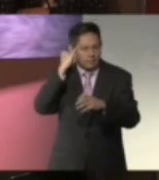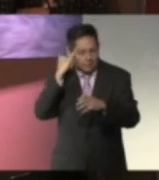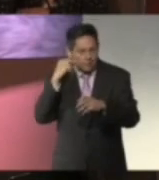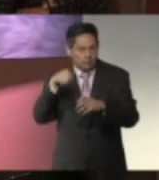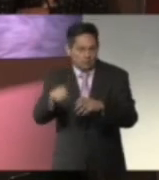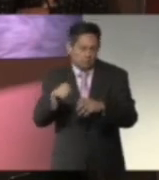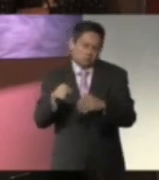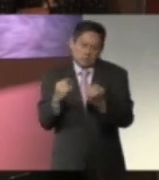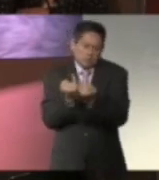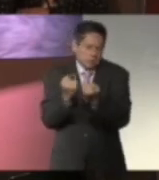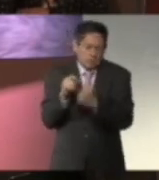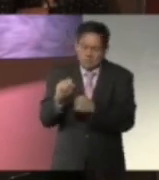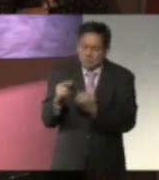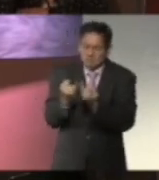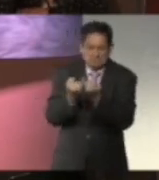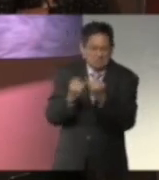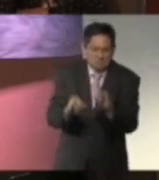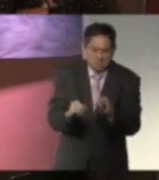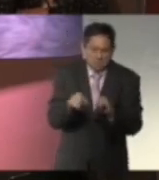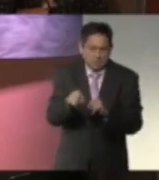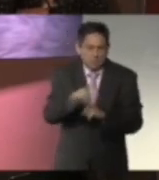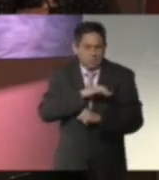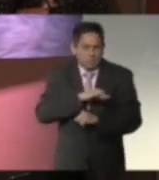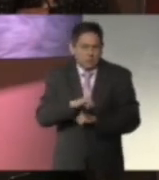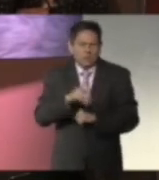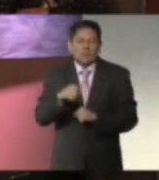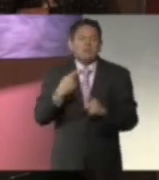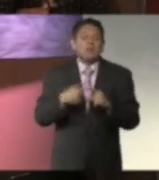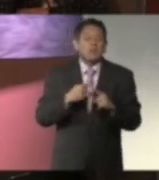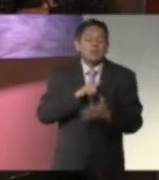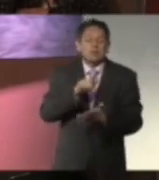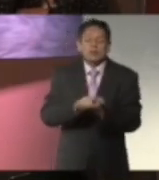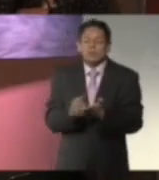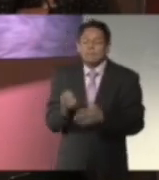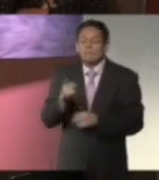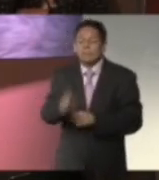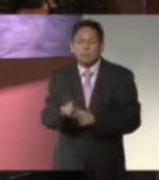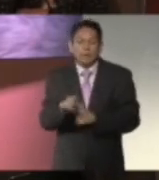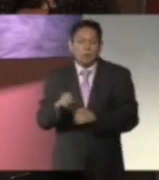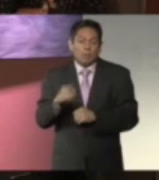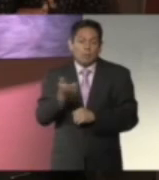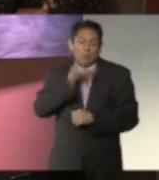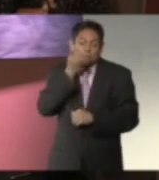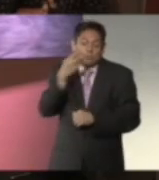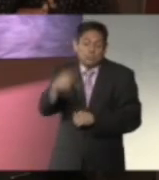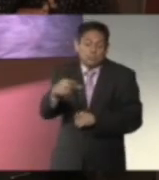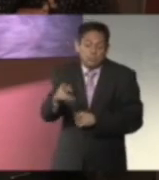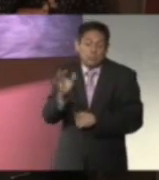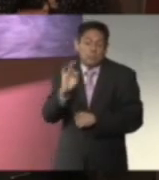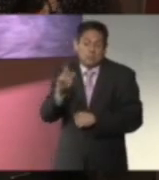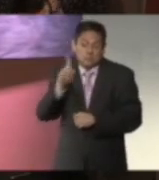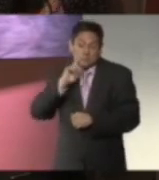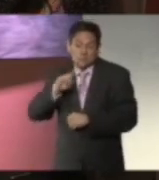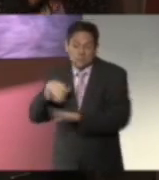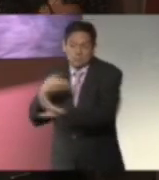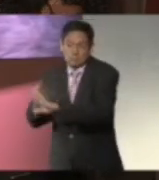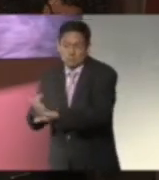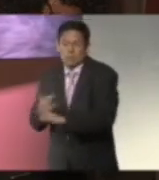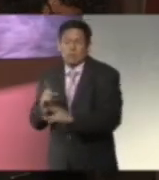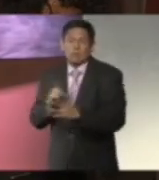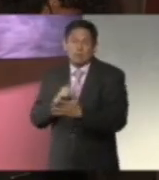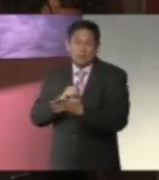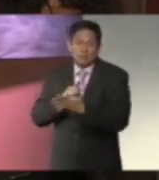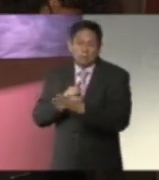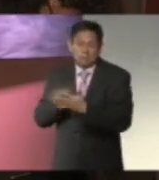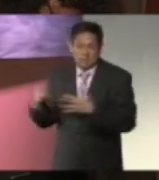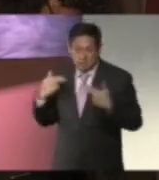su autonomía como también de modificar aquellas costumbres y usos y costumbres que afectan los derechos de las mujeres y que